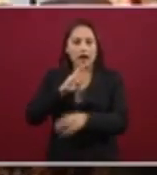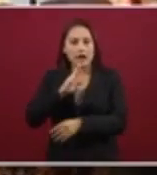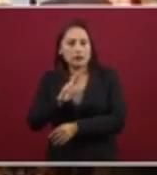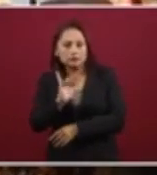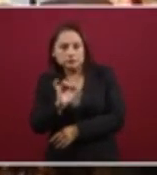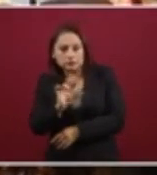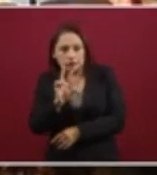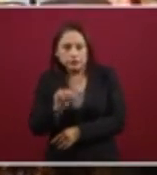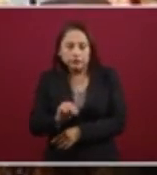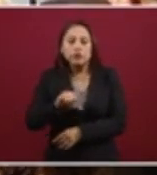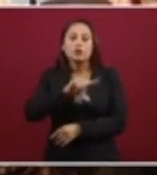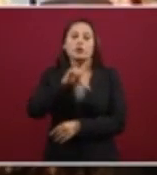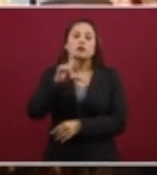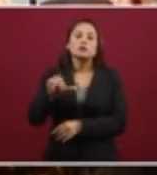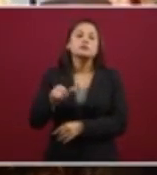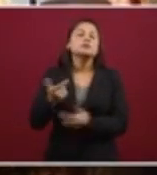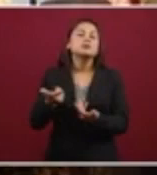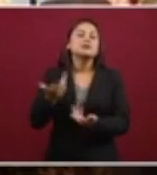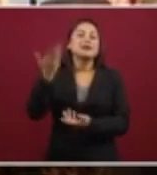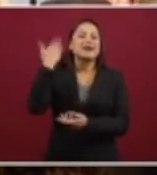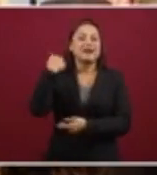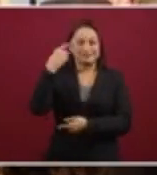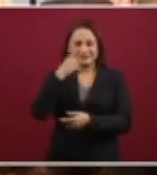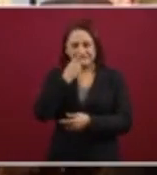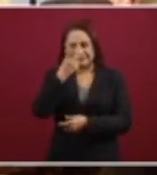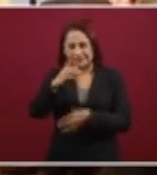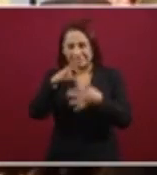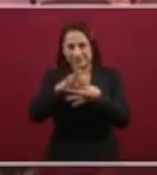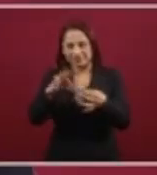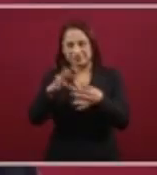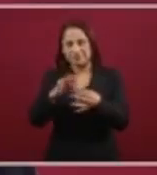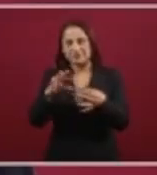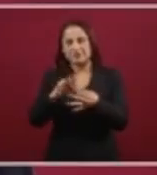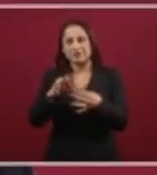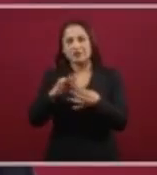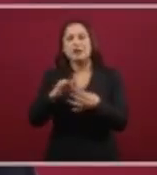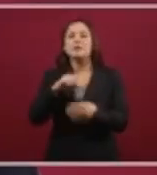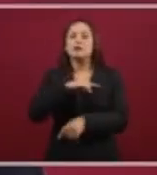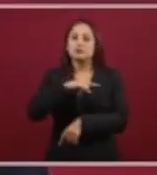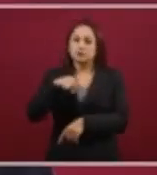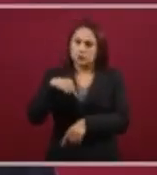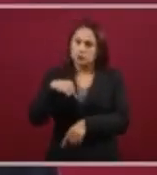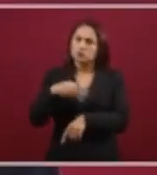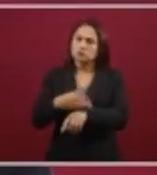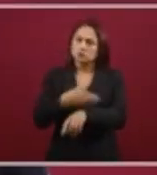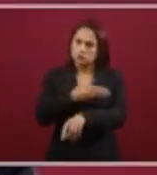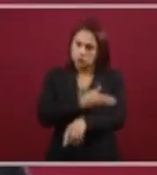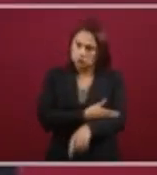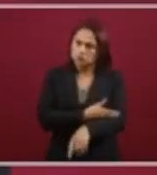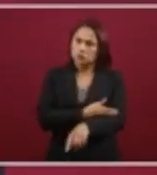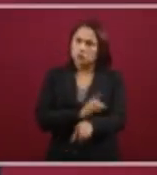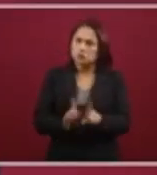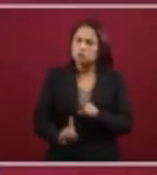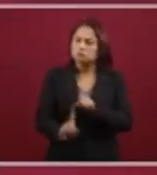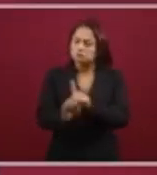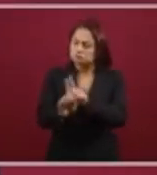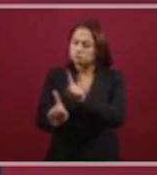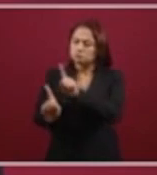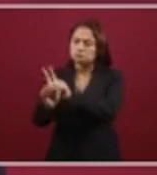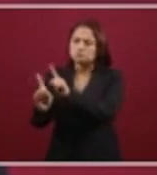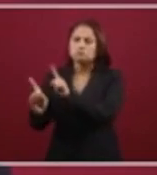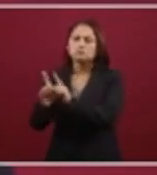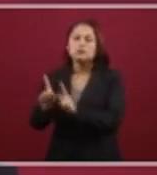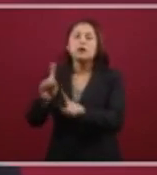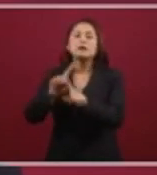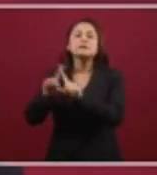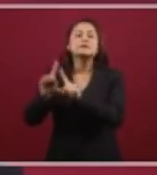experimentales. Ya indicábamos en la ocasión anterior de que estamos haciendo un acompañamiento con extensionistas, con los siervos de la nación